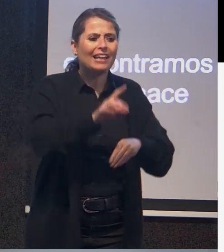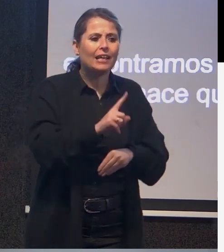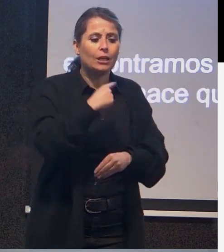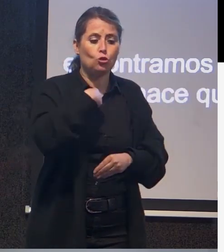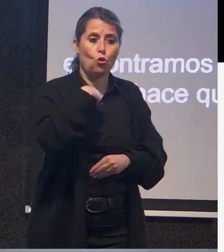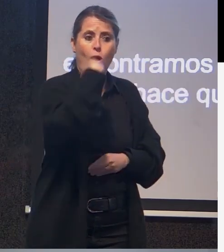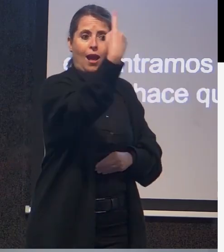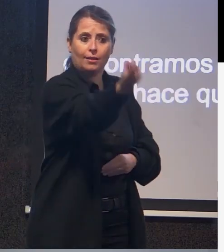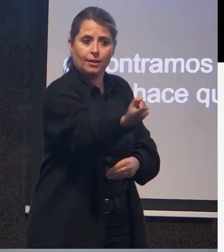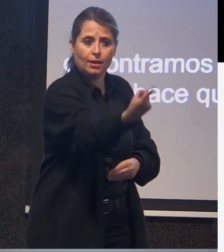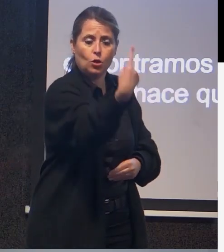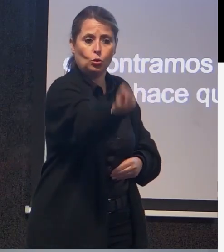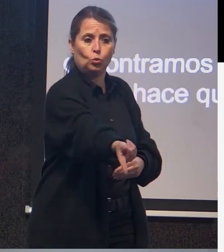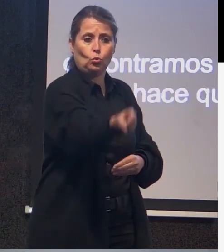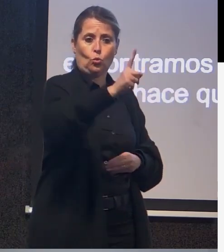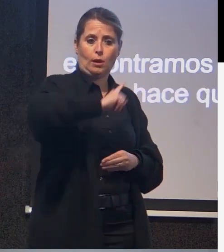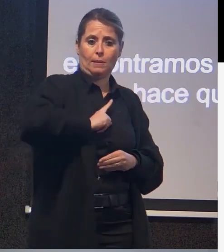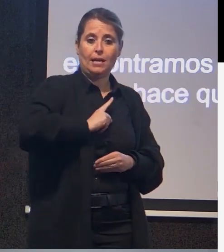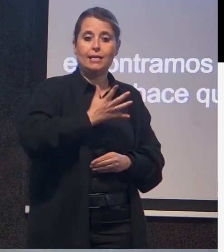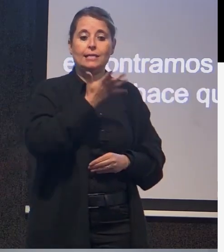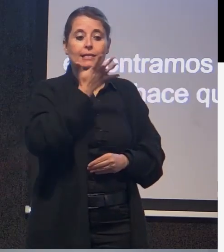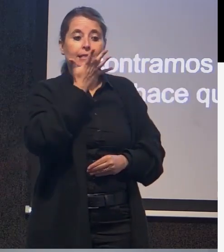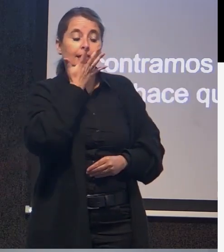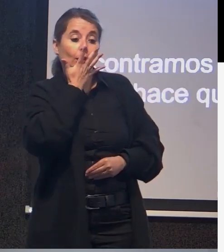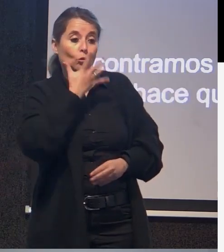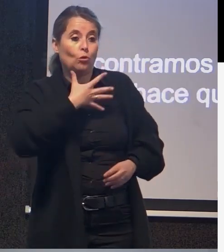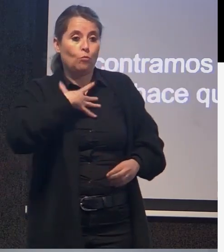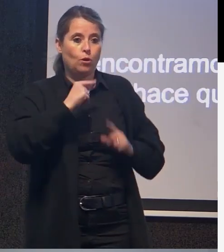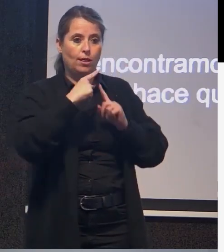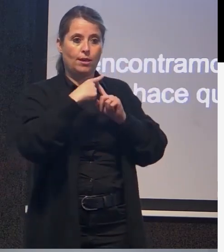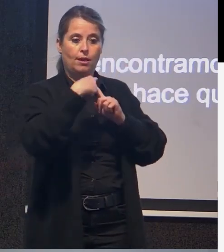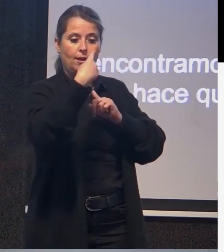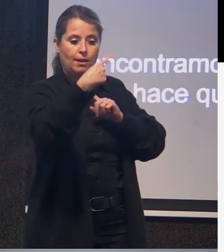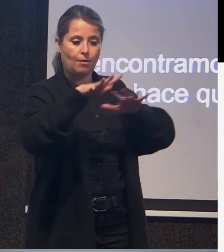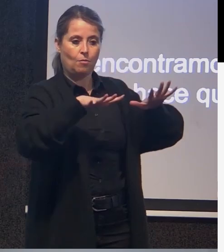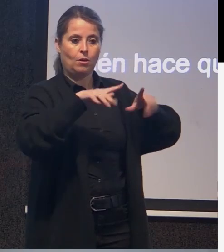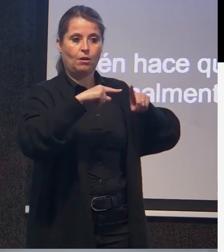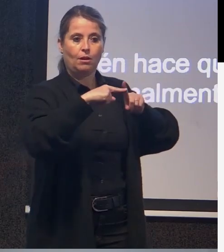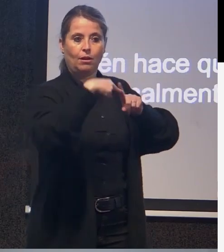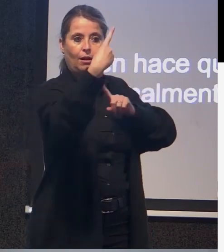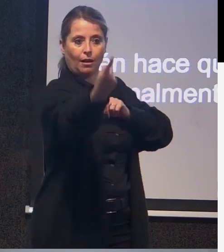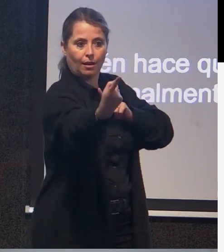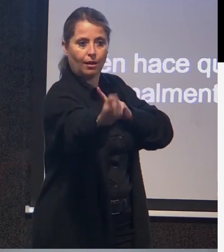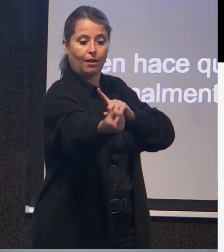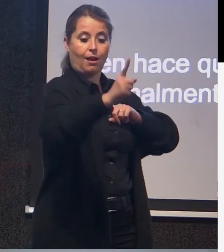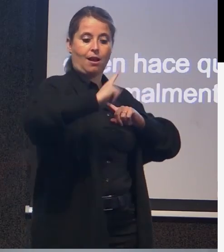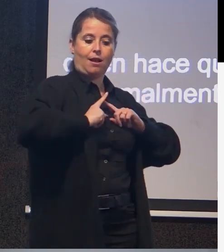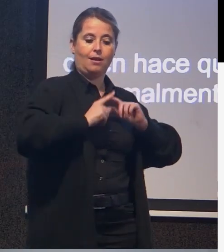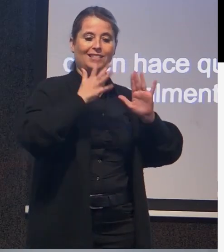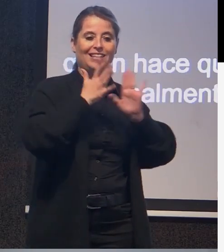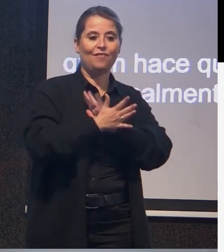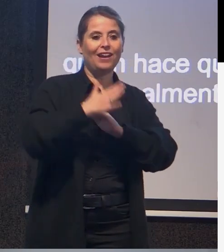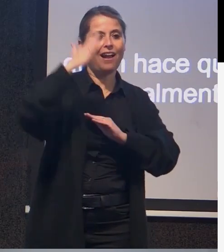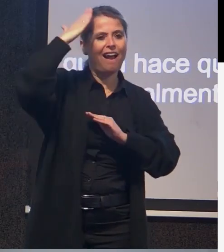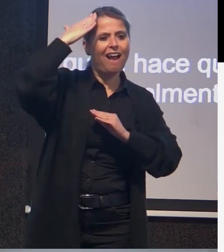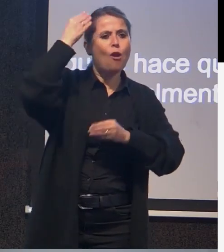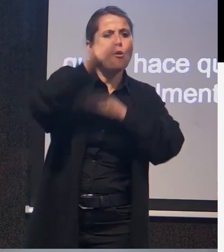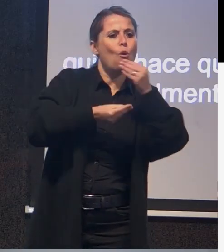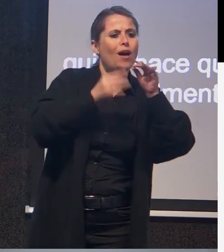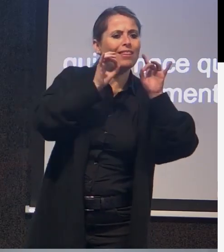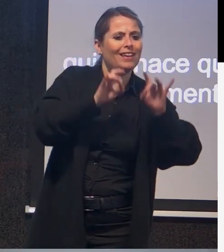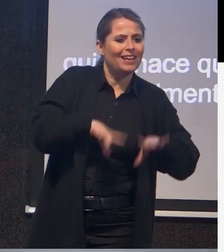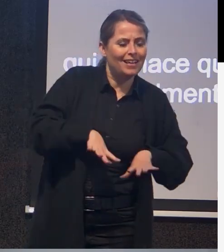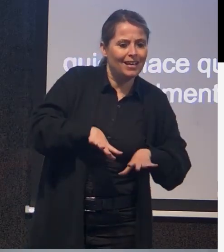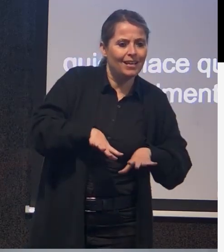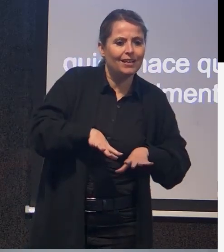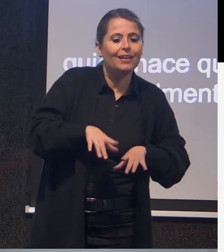quién, un signo puede moverse en espacio y normalmente indica el sujeto al inicio del signo